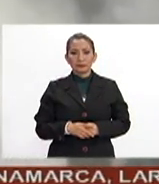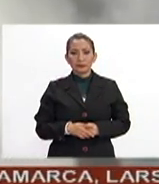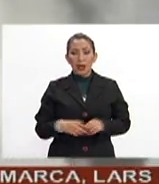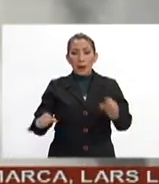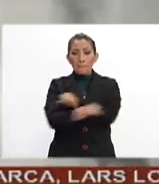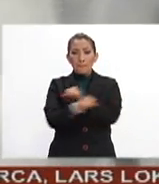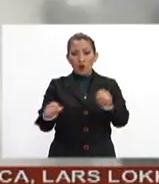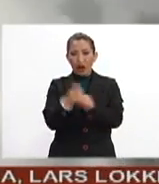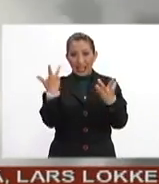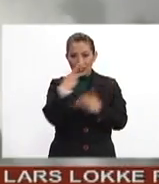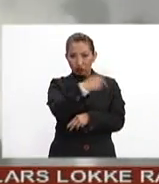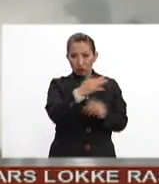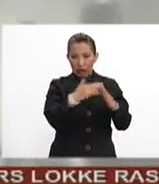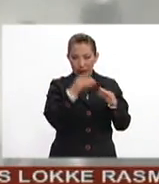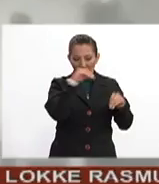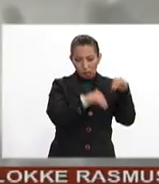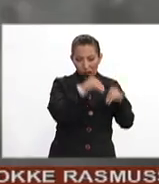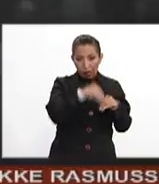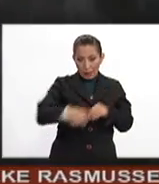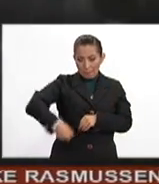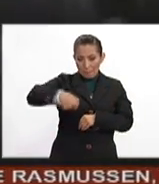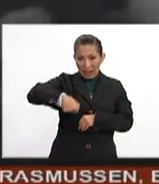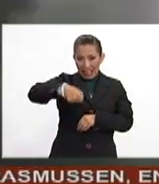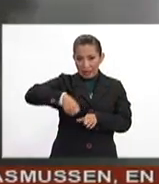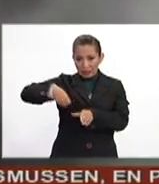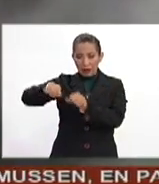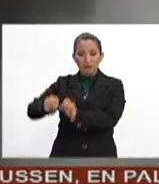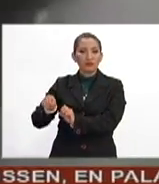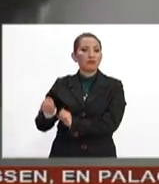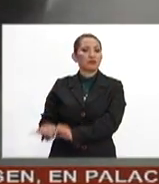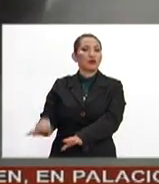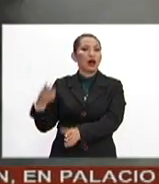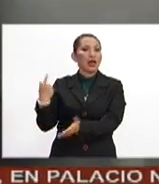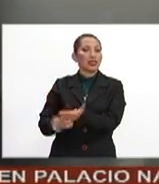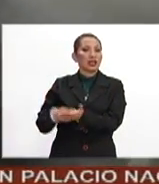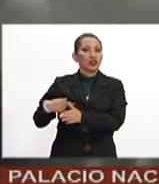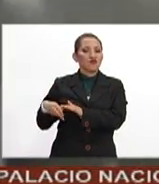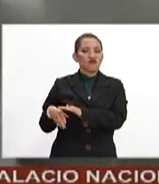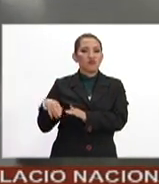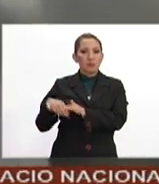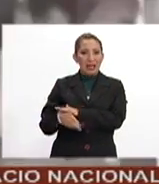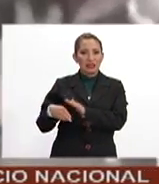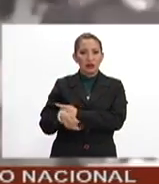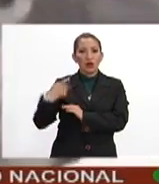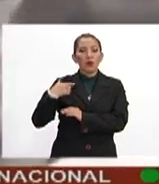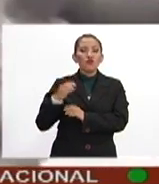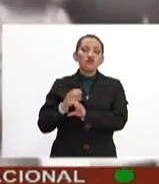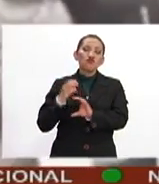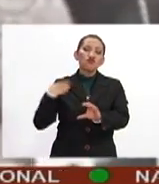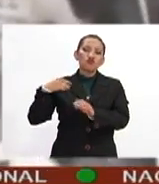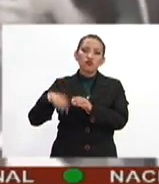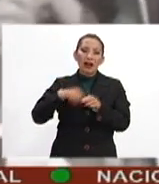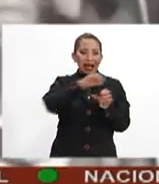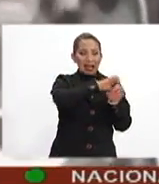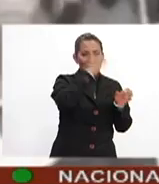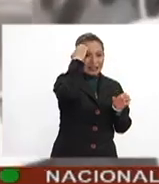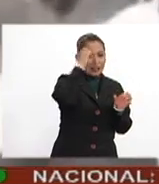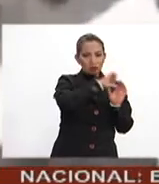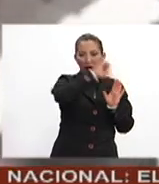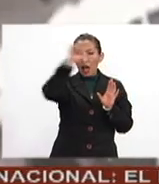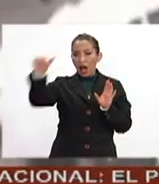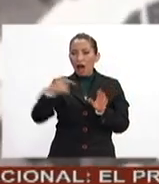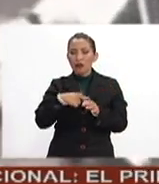La bomba de fabricación casera iba en un maletín, el cual fue dejado dentro del vagón y explotó cuando el tren viajaba de una estación a